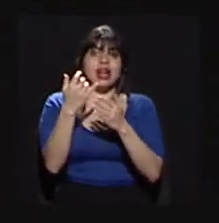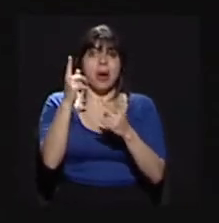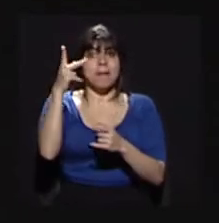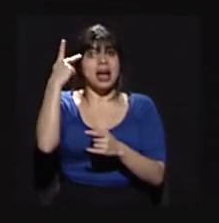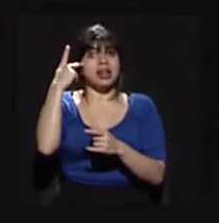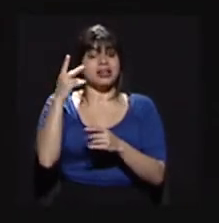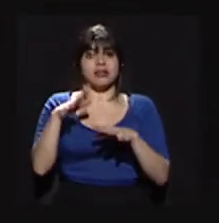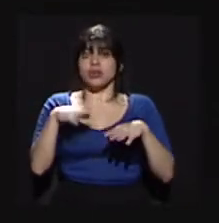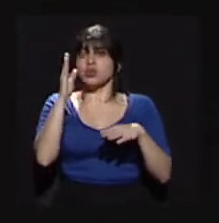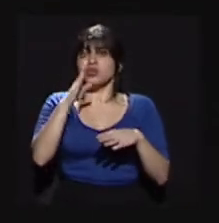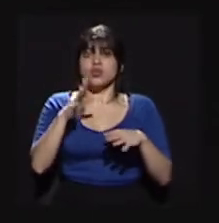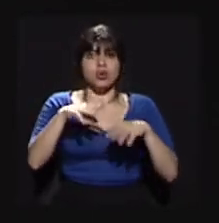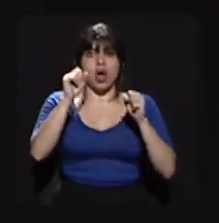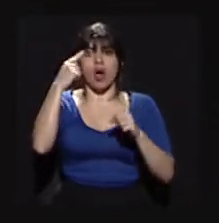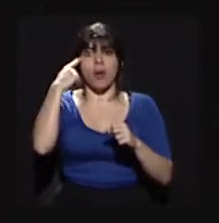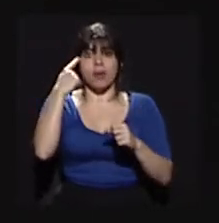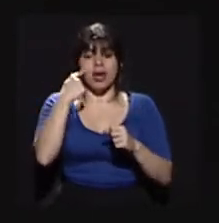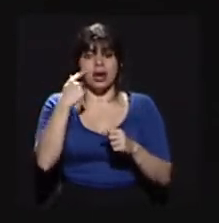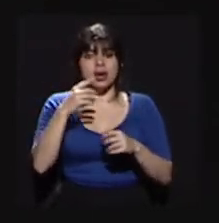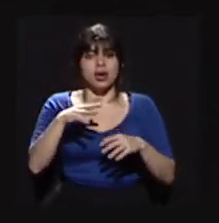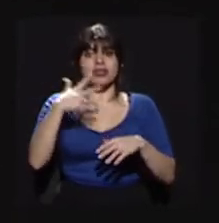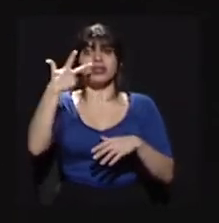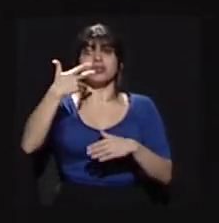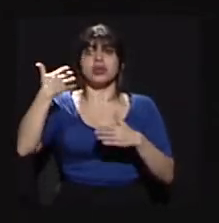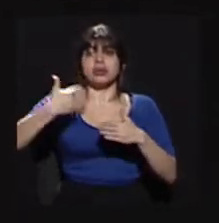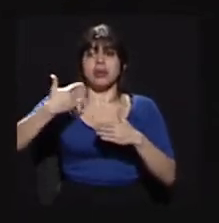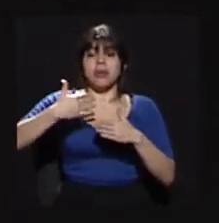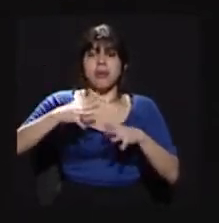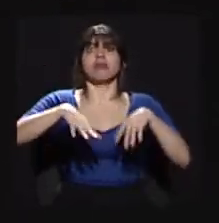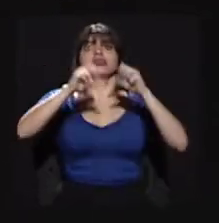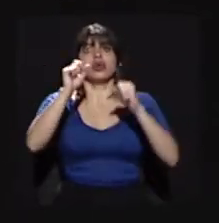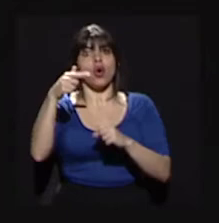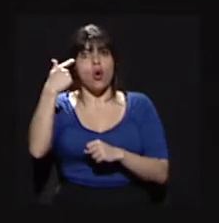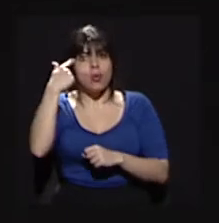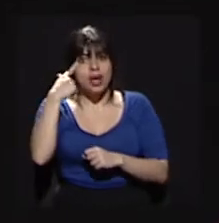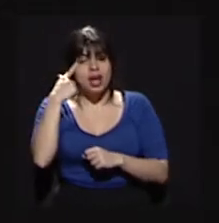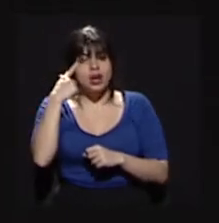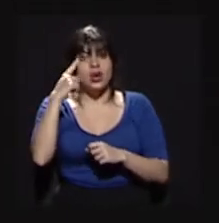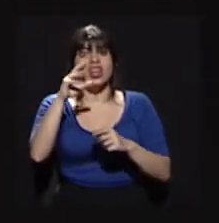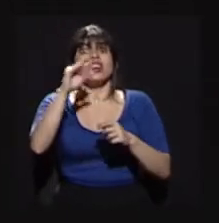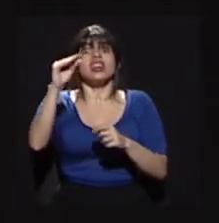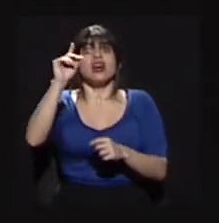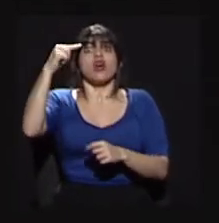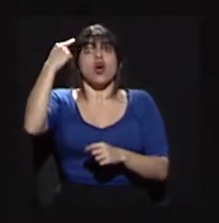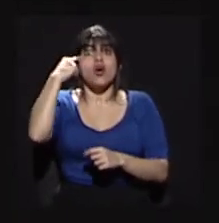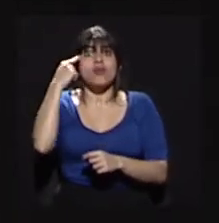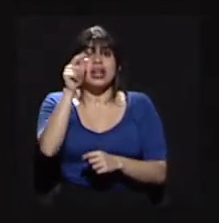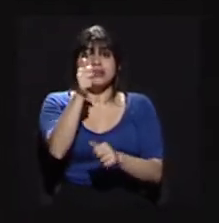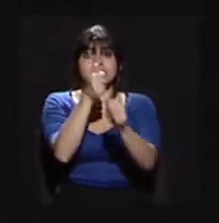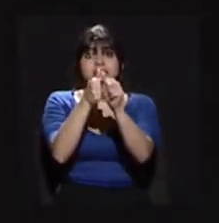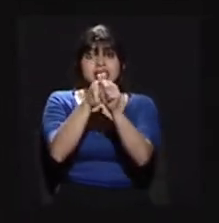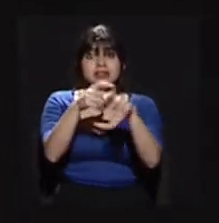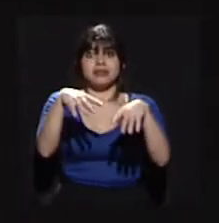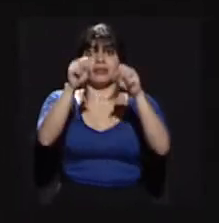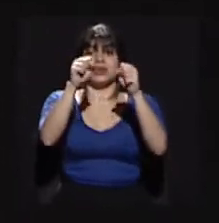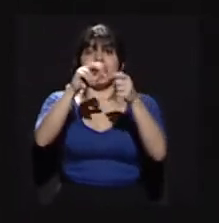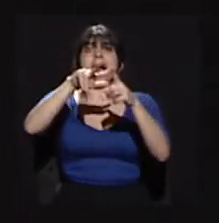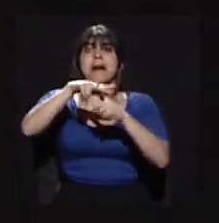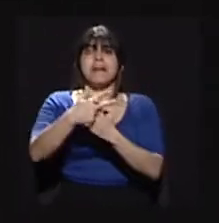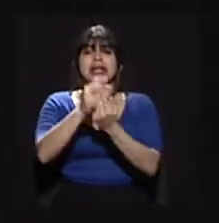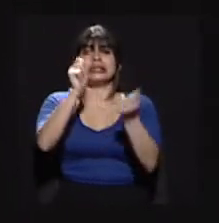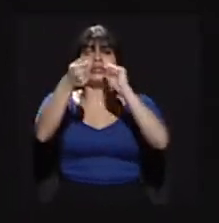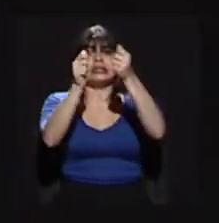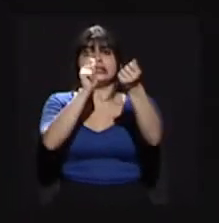gobierna después de tres campañas y un gobierno de ese partido que empieza a mover las mover los referentes que